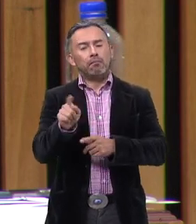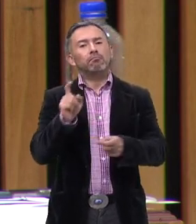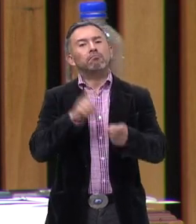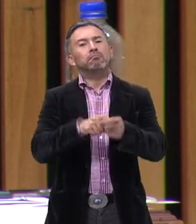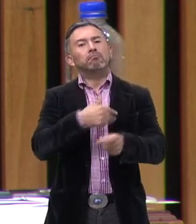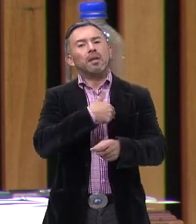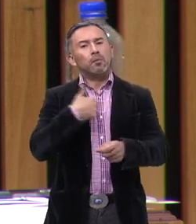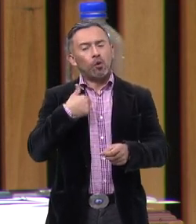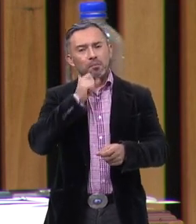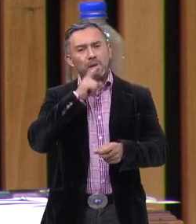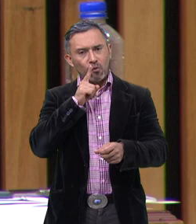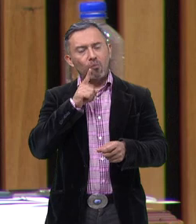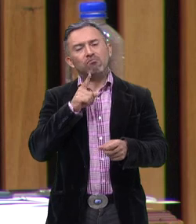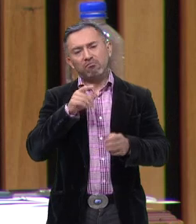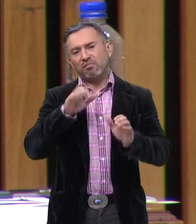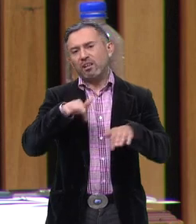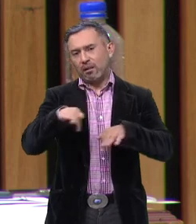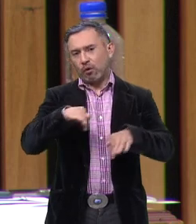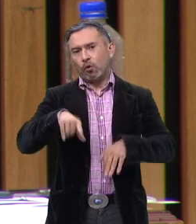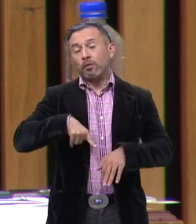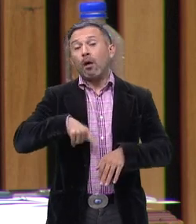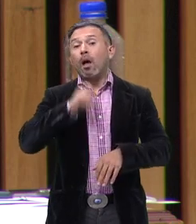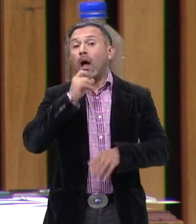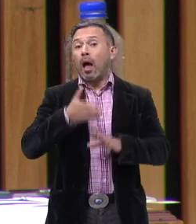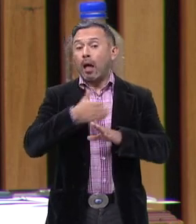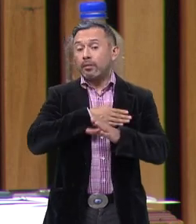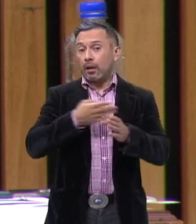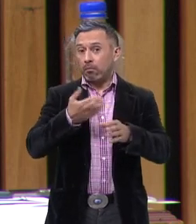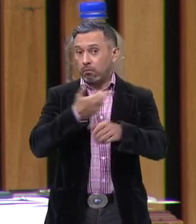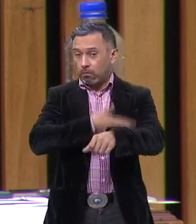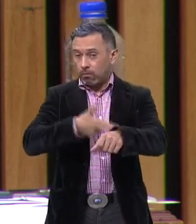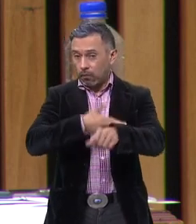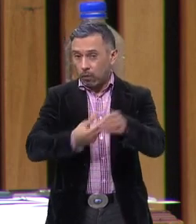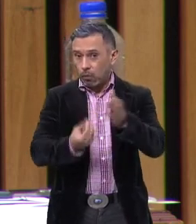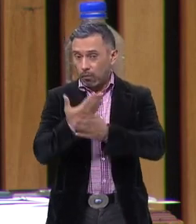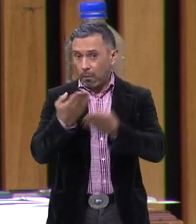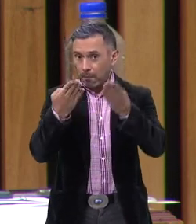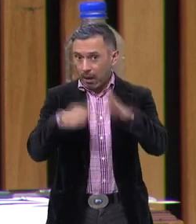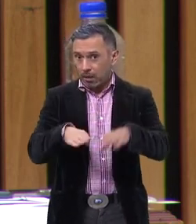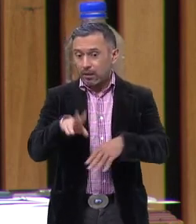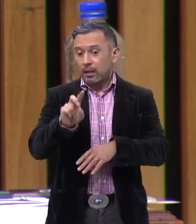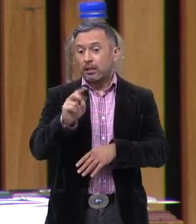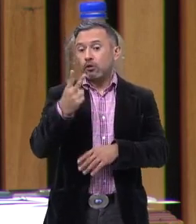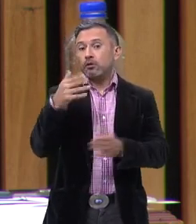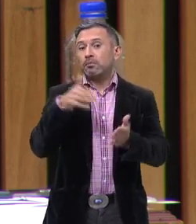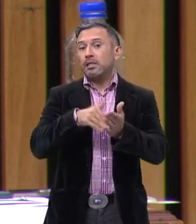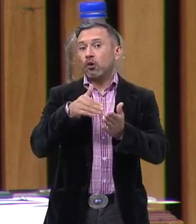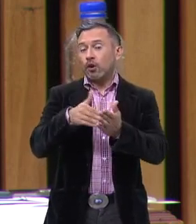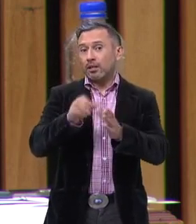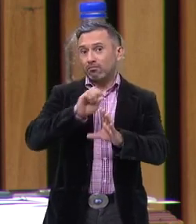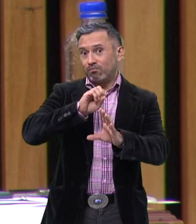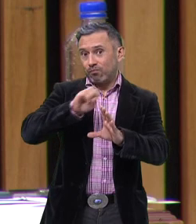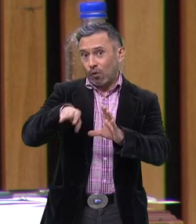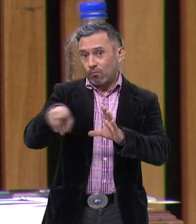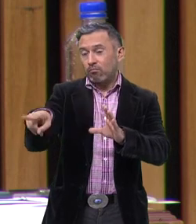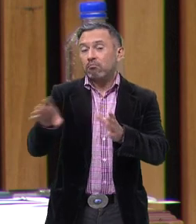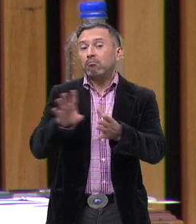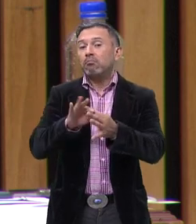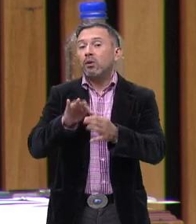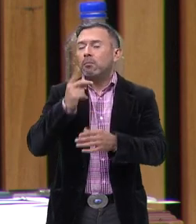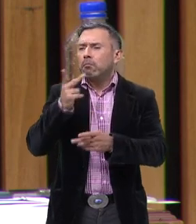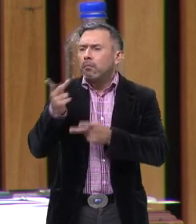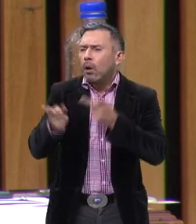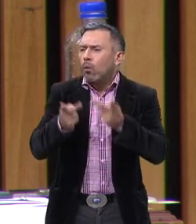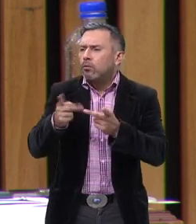cuando aperturó la cuenta bancaria en la que recibió los 32 millones declaró como ya se señalaba aquí que los recursos que